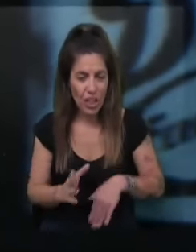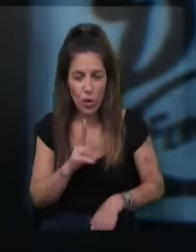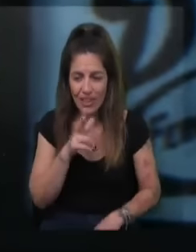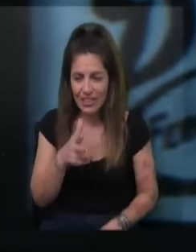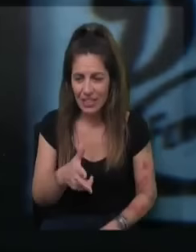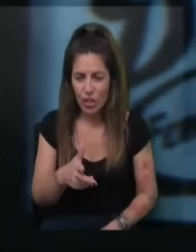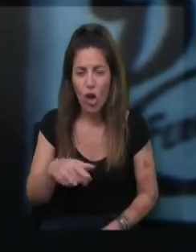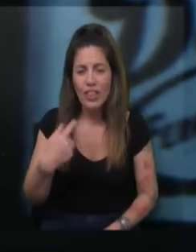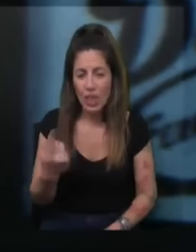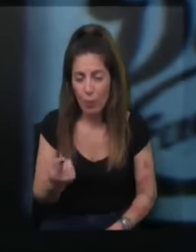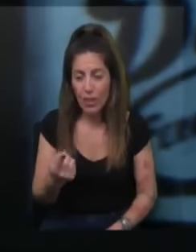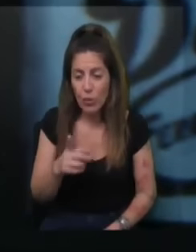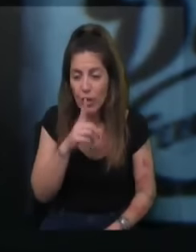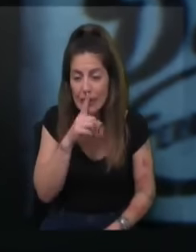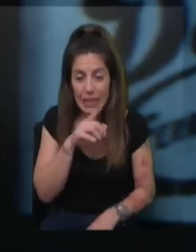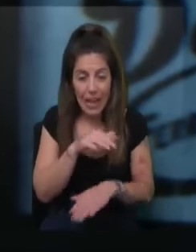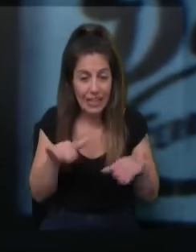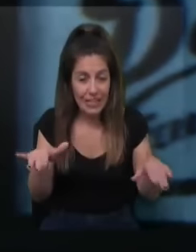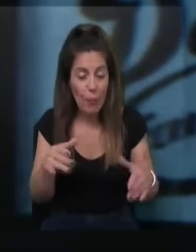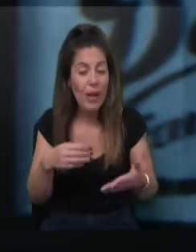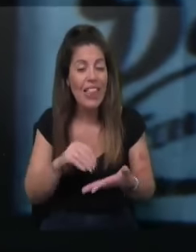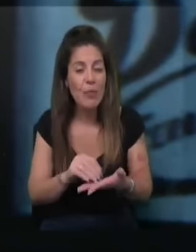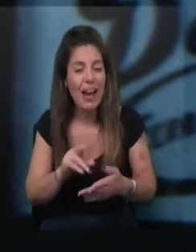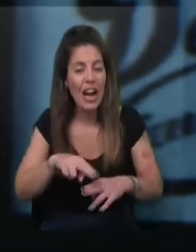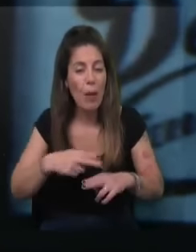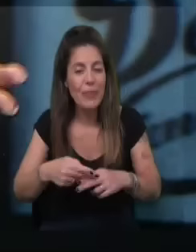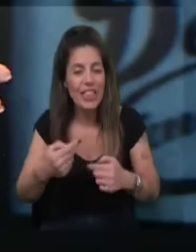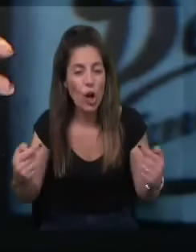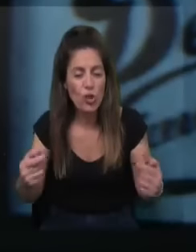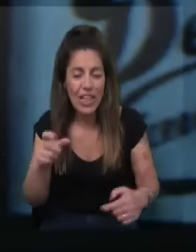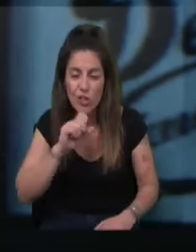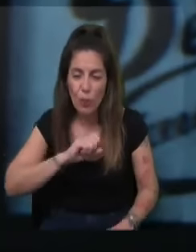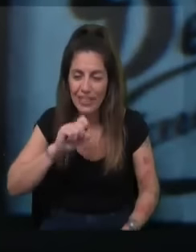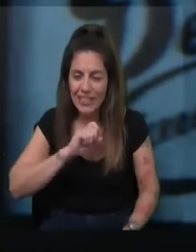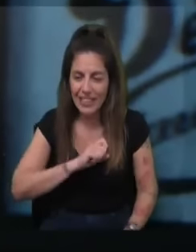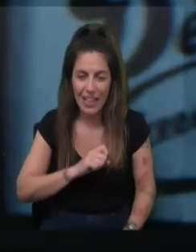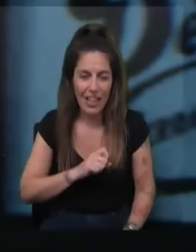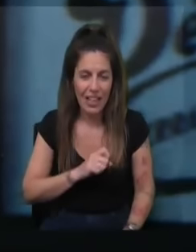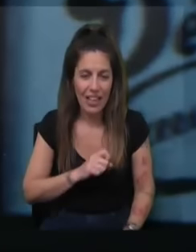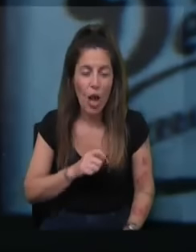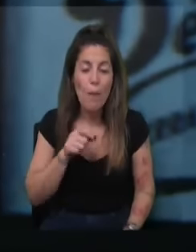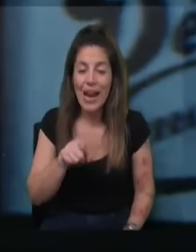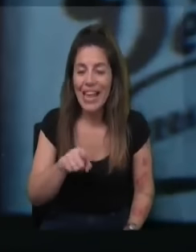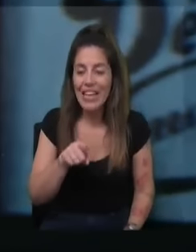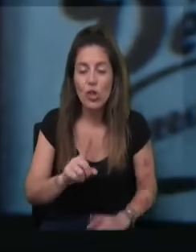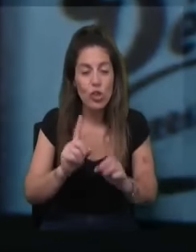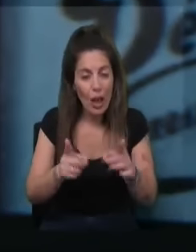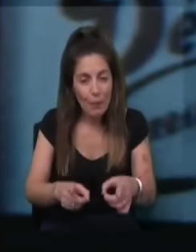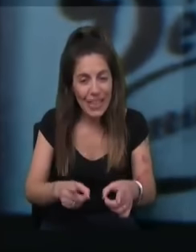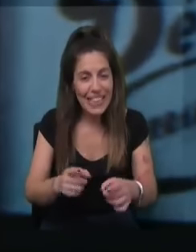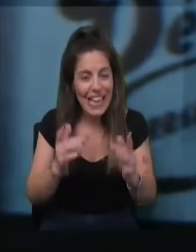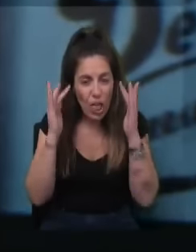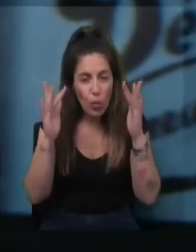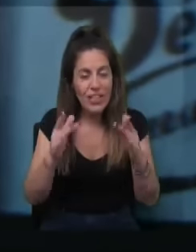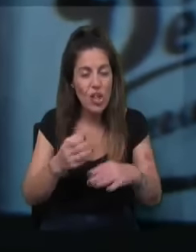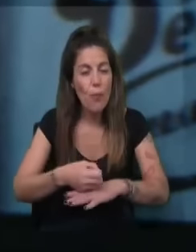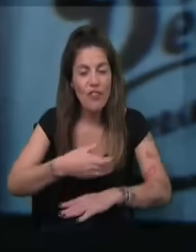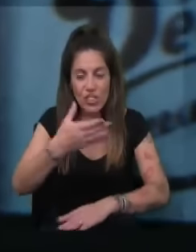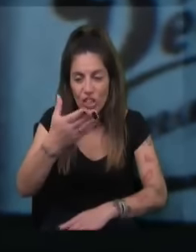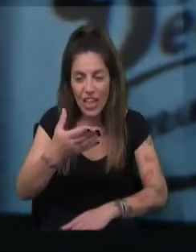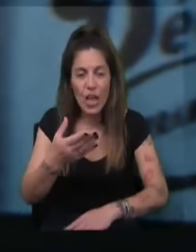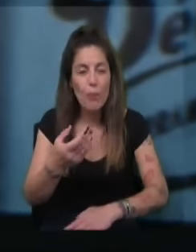después se tuvieron que callar la boca Porque además repiten cosas que son mentiras entonces para eso también es la educación de los profesionales